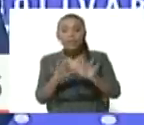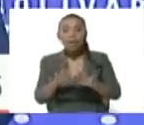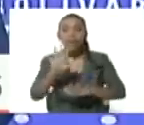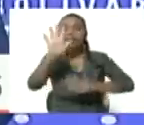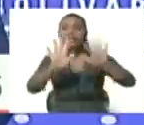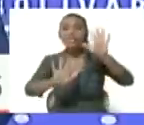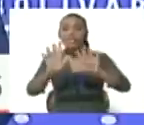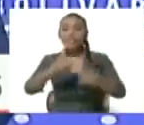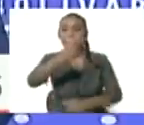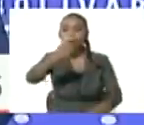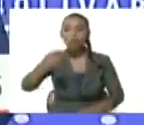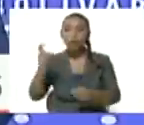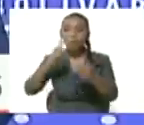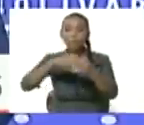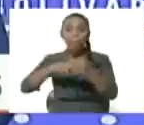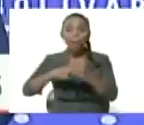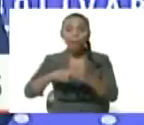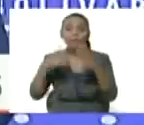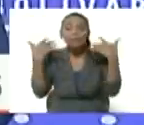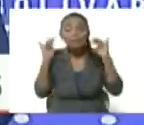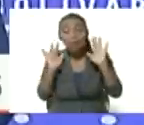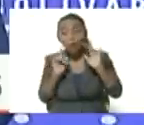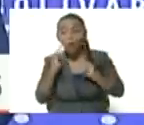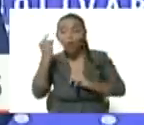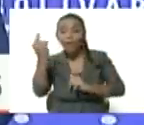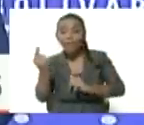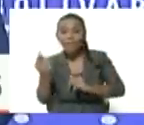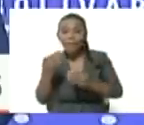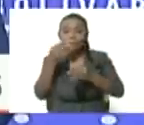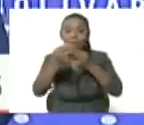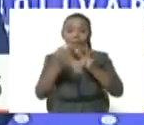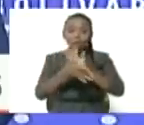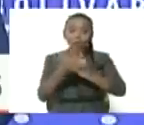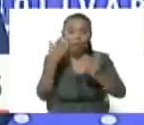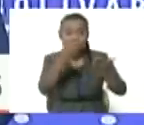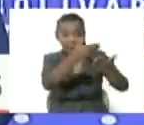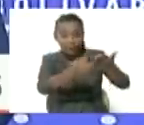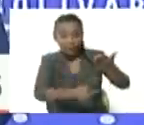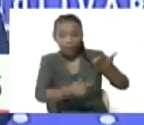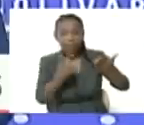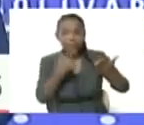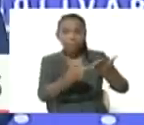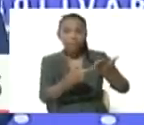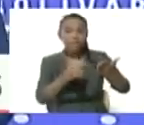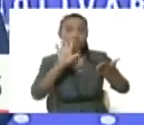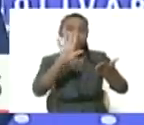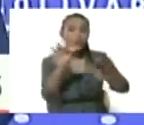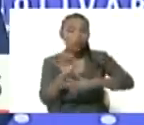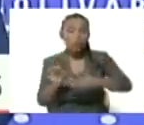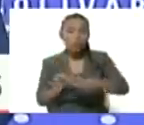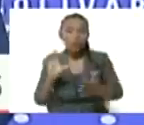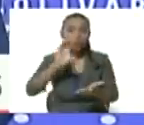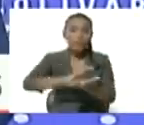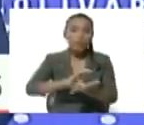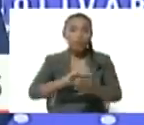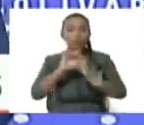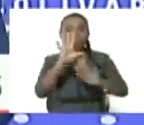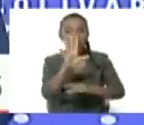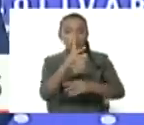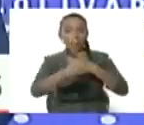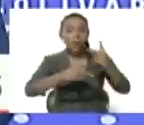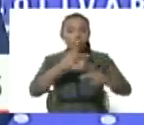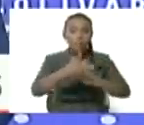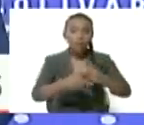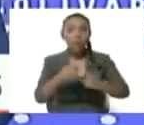miembros, según los siguientes criterios: 5 municipios capitales, 5 municipios productivos,